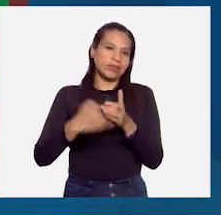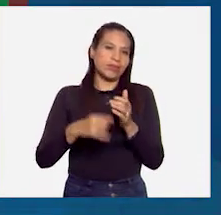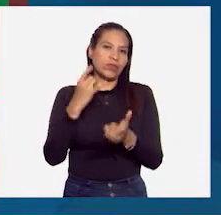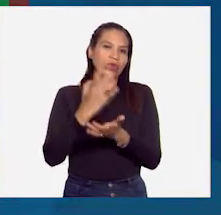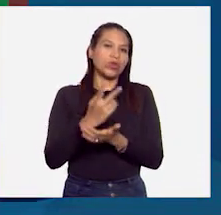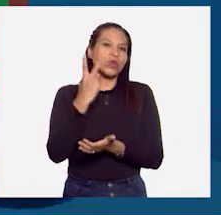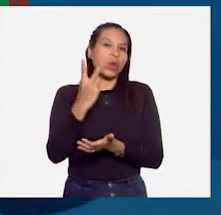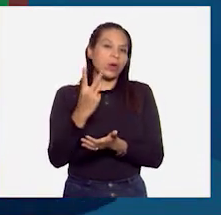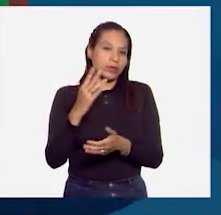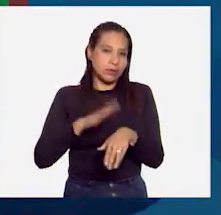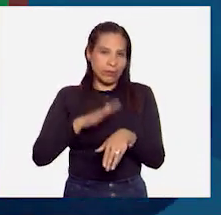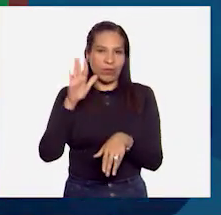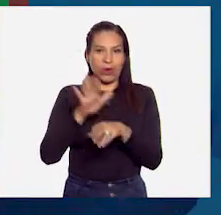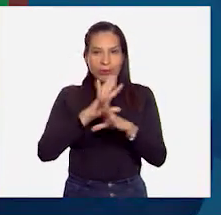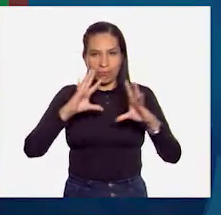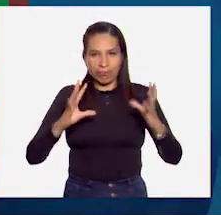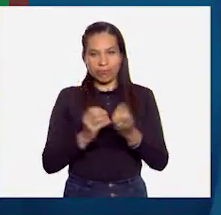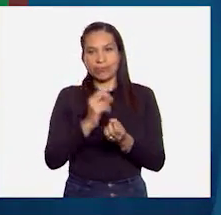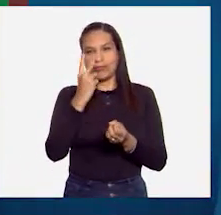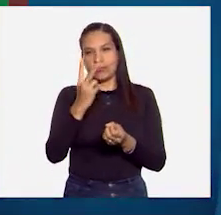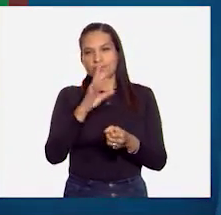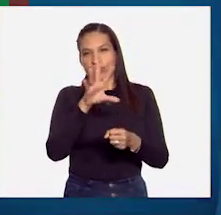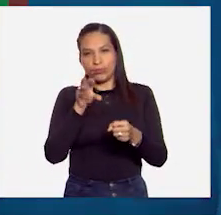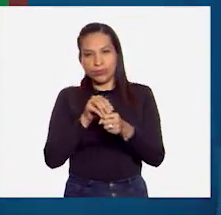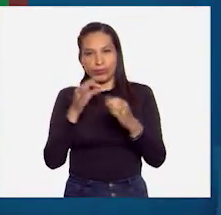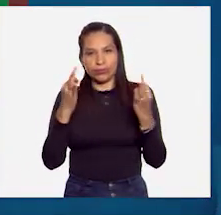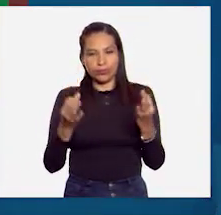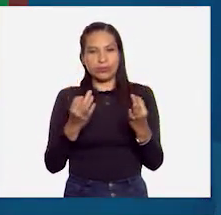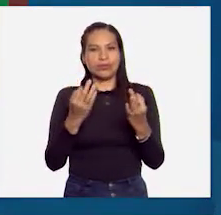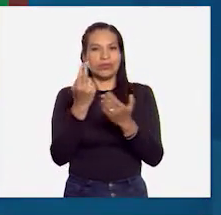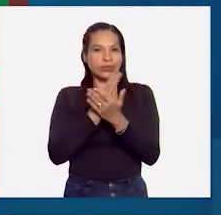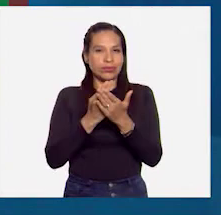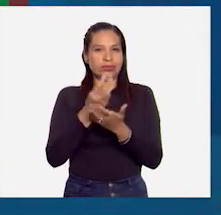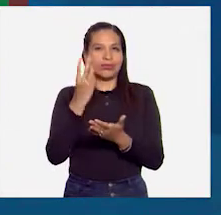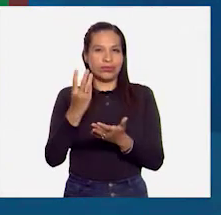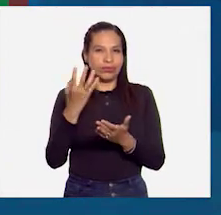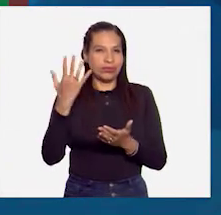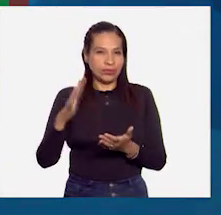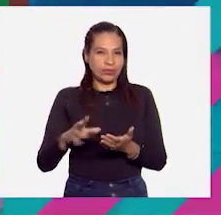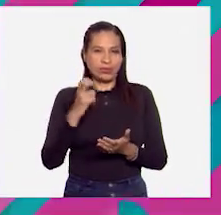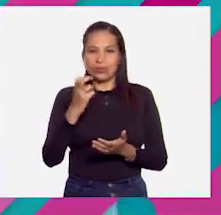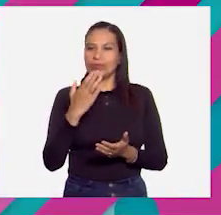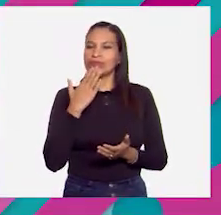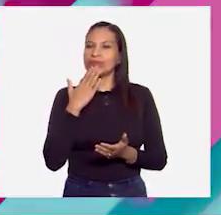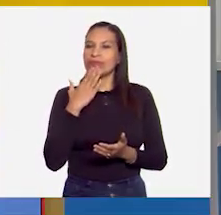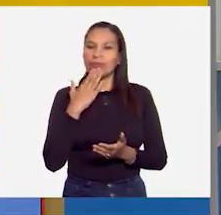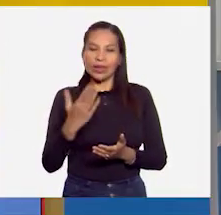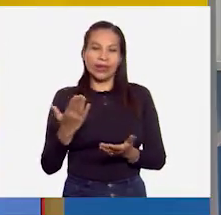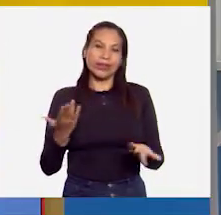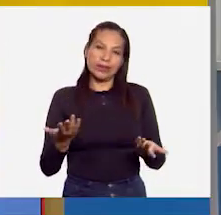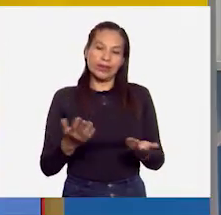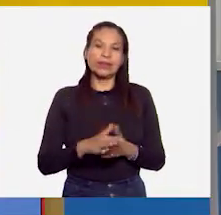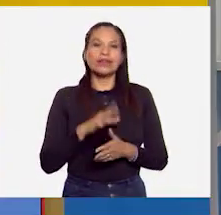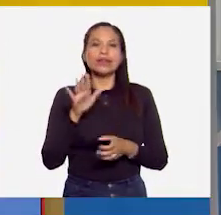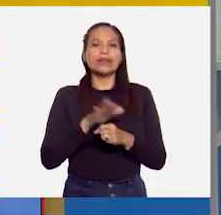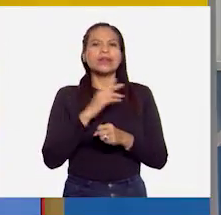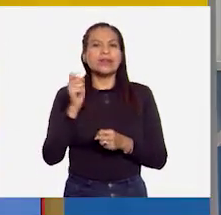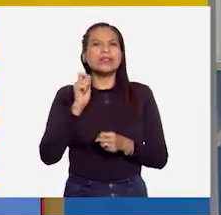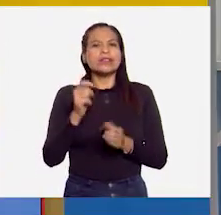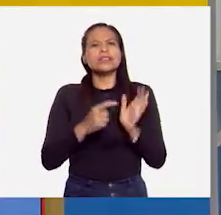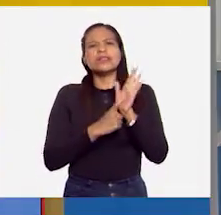2 más. Así que en total son 2 mandalas enteros y 3 décimos. ¡Muy bien, Jenny! Esto